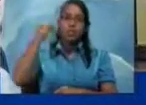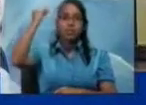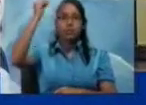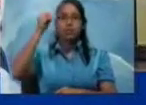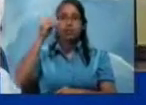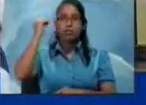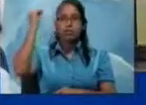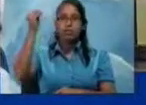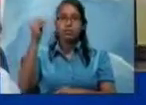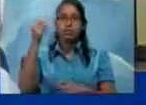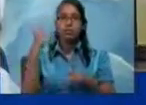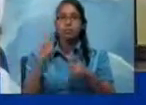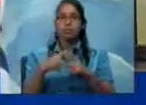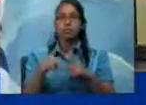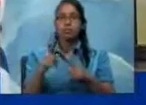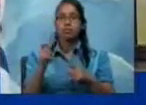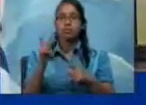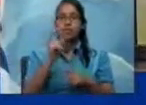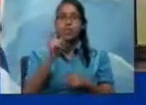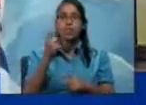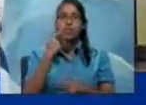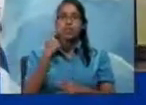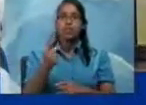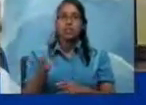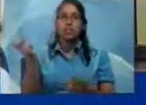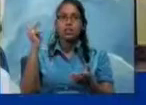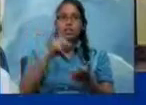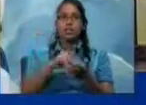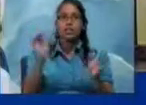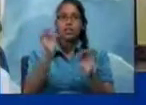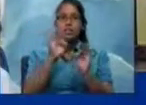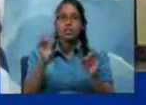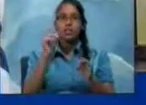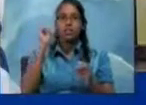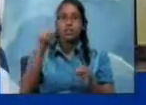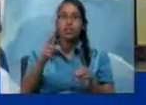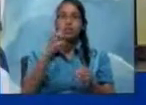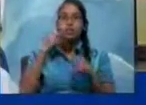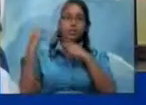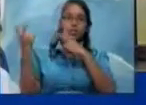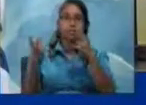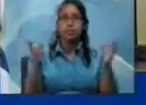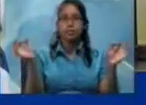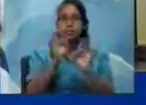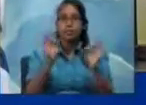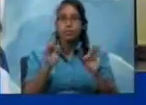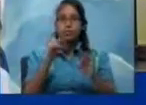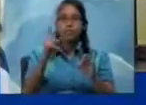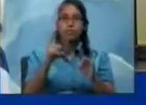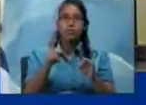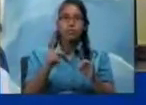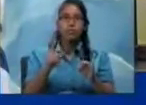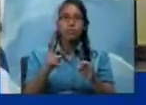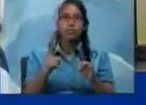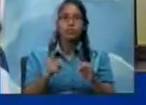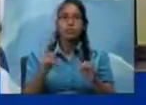pensando pero Pedro no obligó a nadie ni tampoco invitó a nadie él se